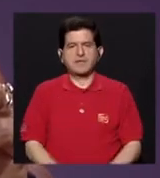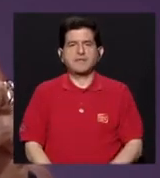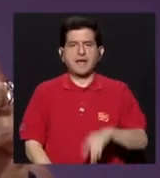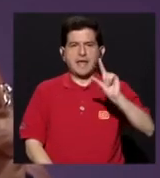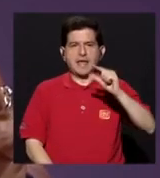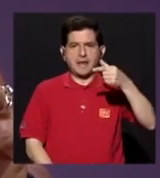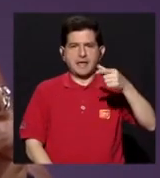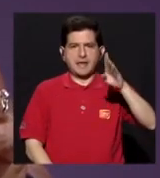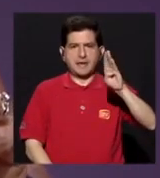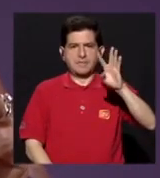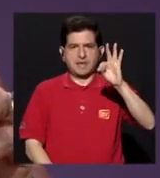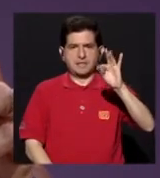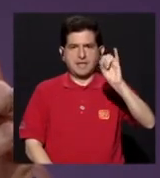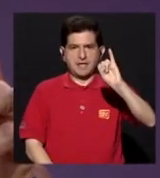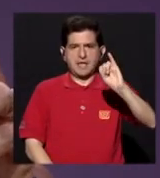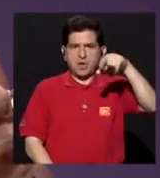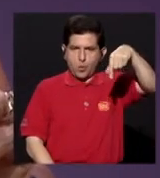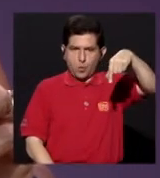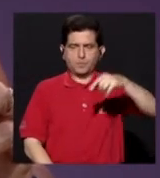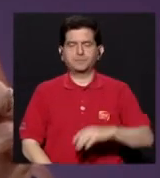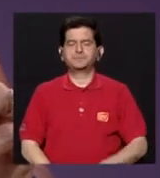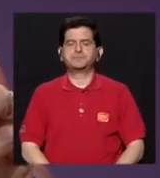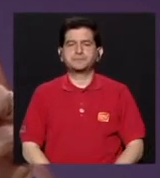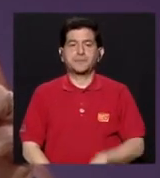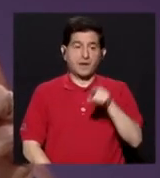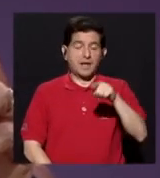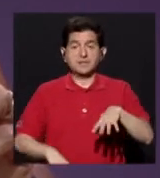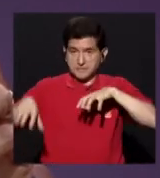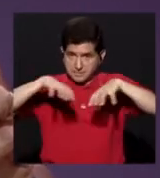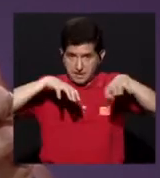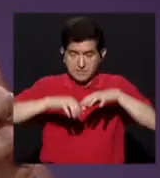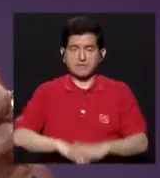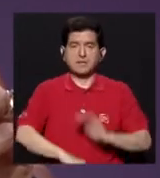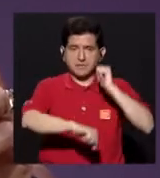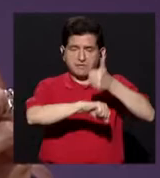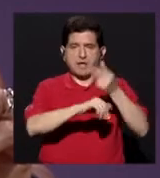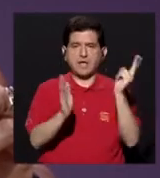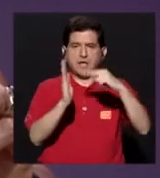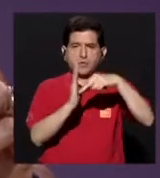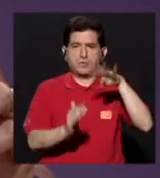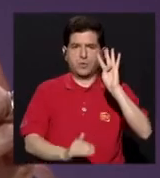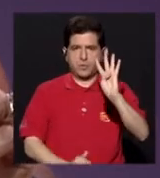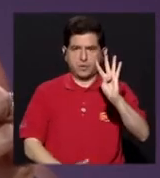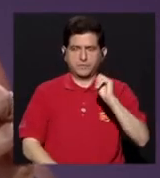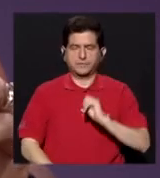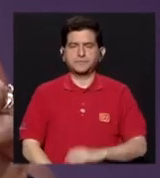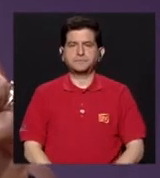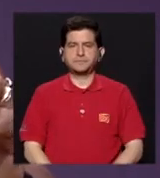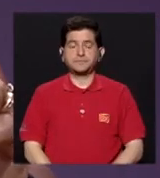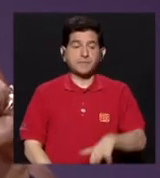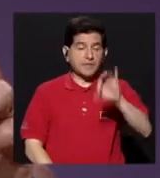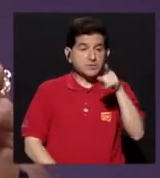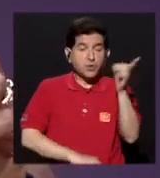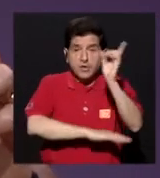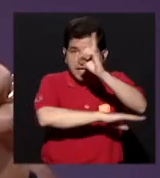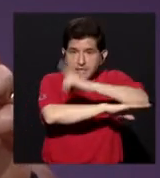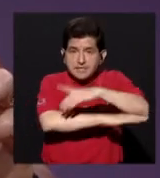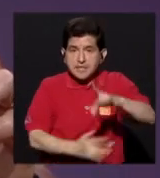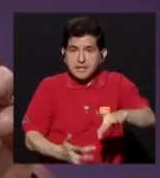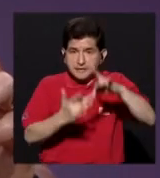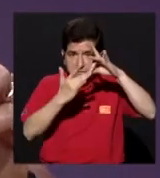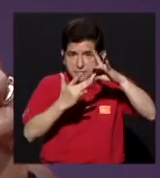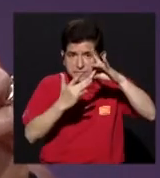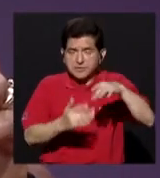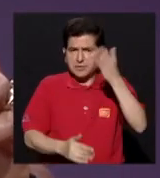comunidad LGBTIQ. Esta celebración fue creada en el año 2004 y se escogió esa fecha en